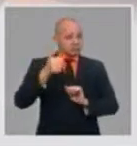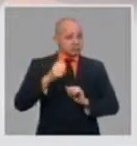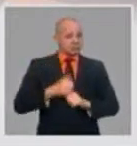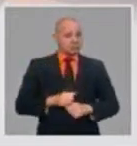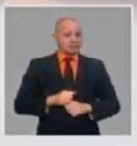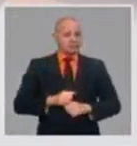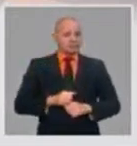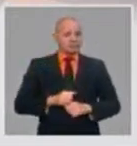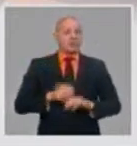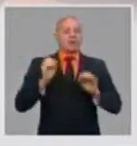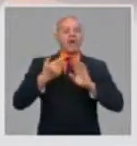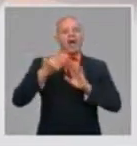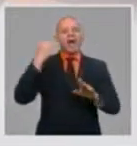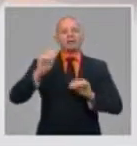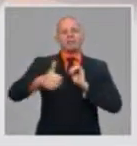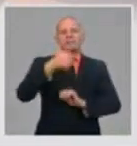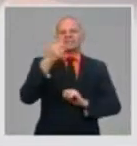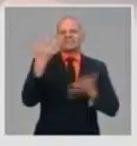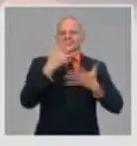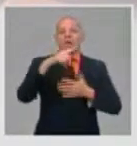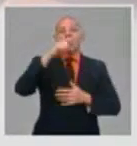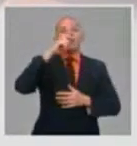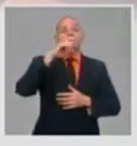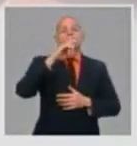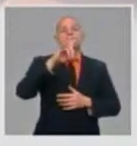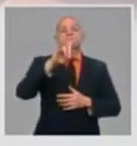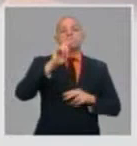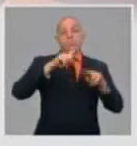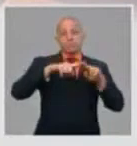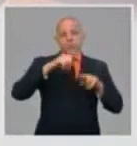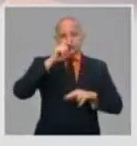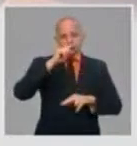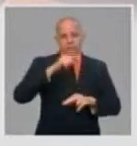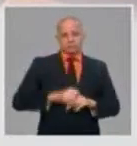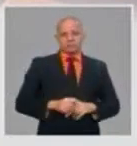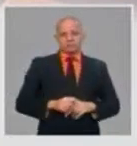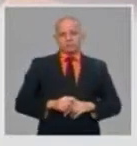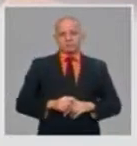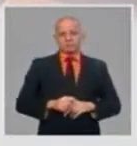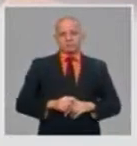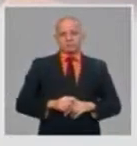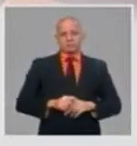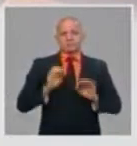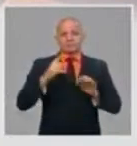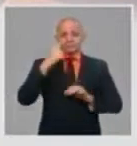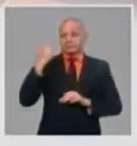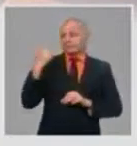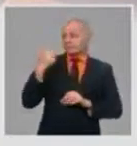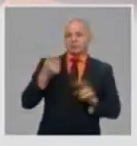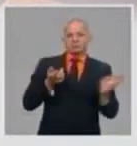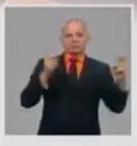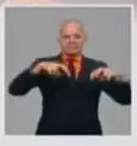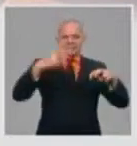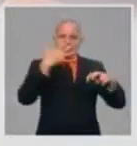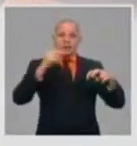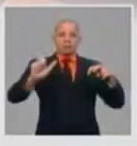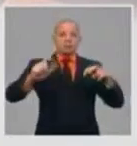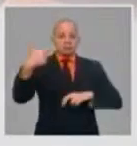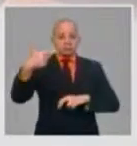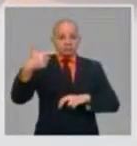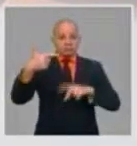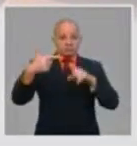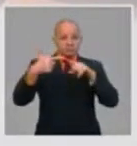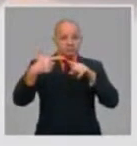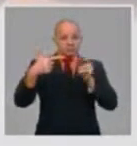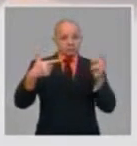durante el gobierno de Bush padre, como generalmente se le conoce, George Herbert Walker Bush. Ahí están viendo despachando con el vicepresidente en la